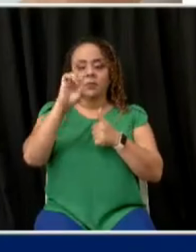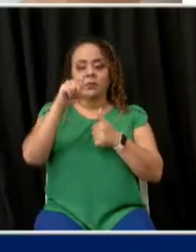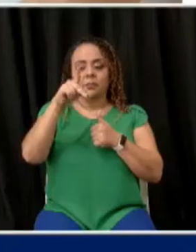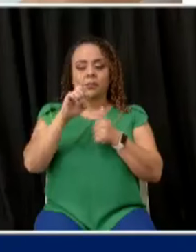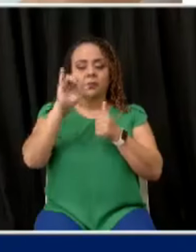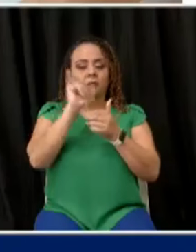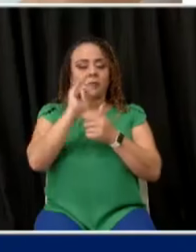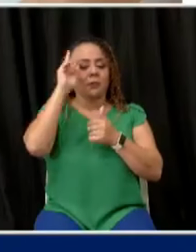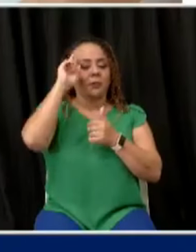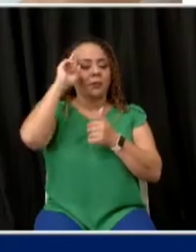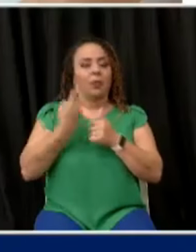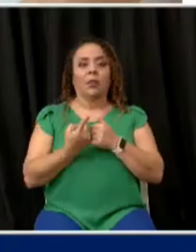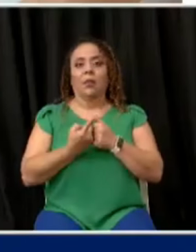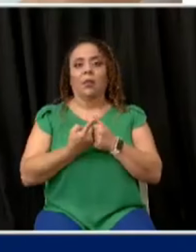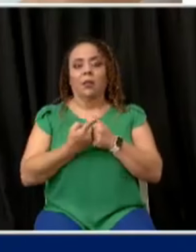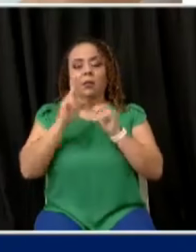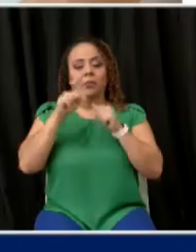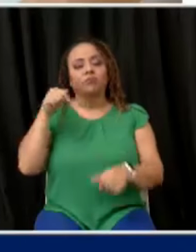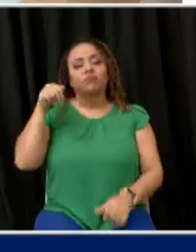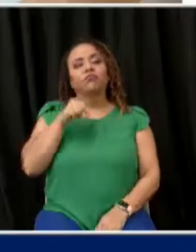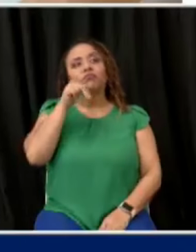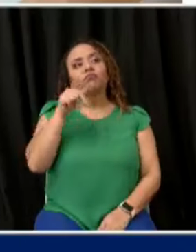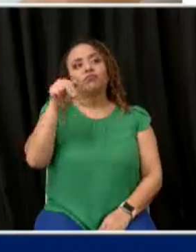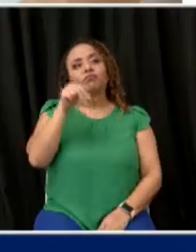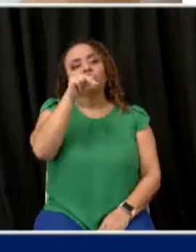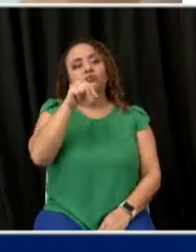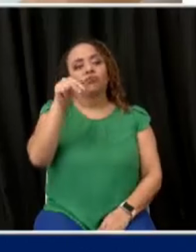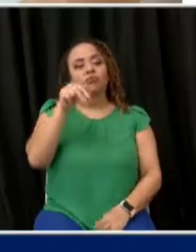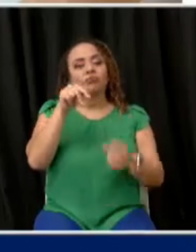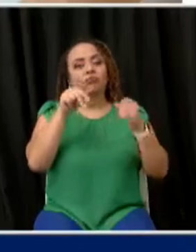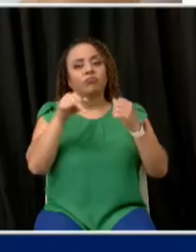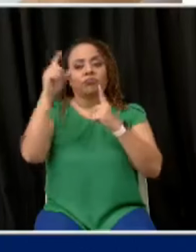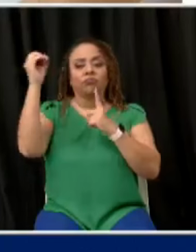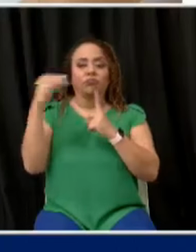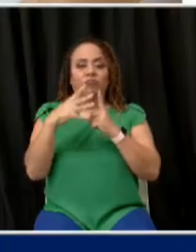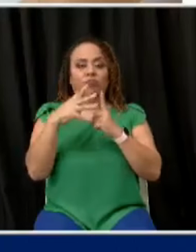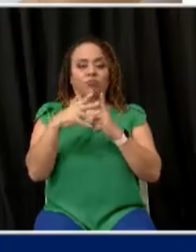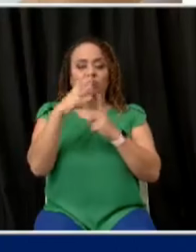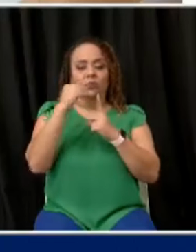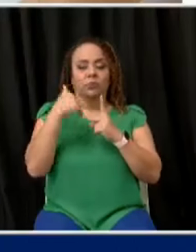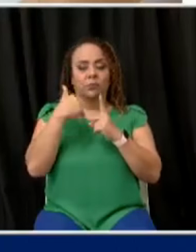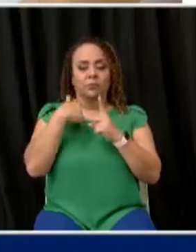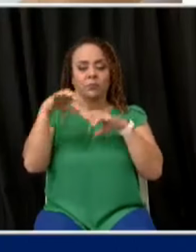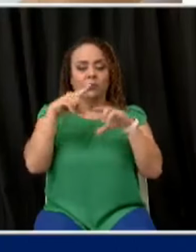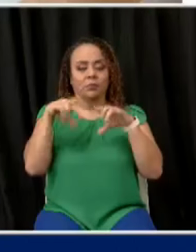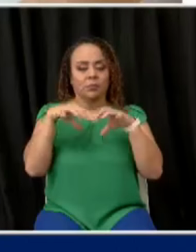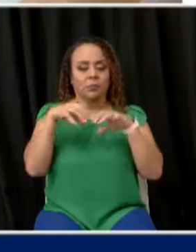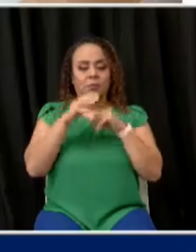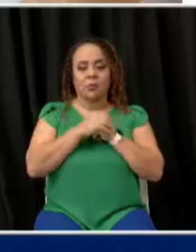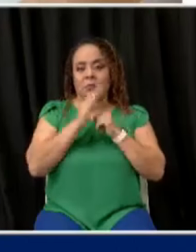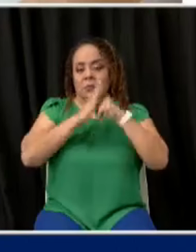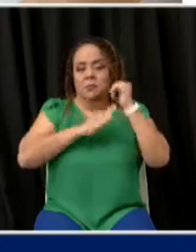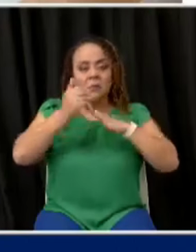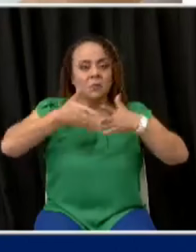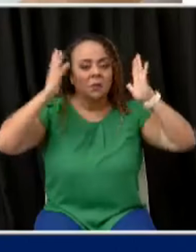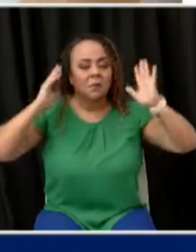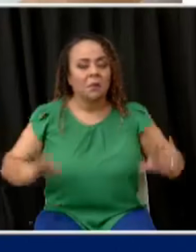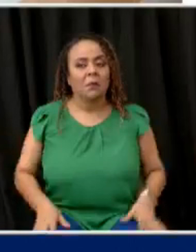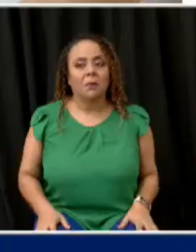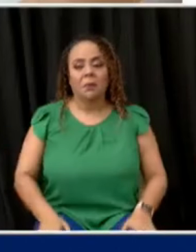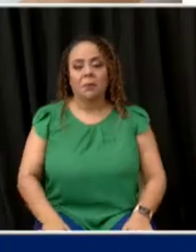desmayo. Aquella persona que está caminando, que está en la playa, que se asoleó mucho o que estaba teniendo una actividad en construcción